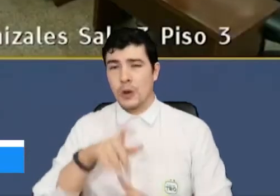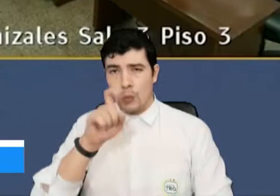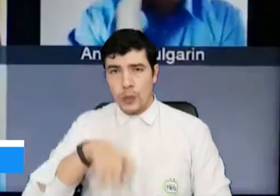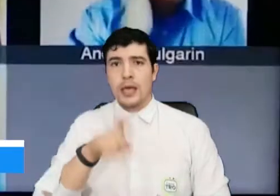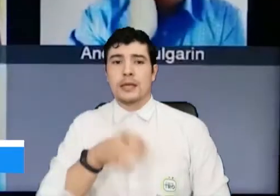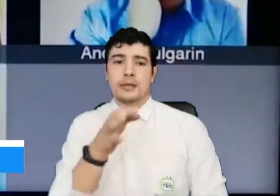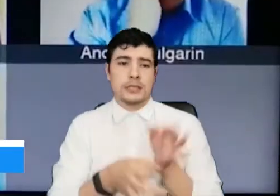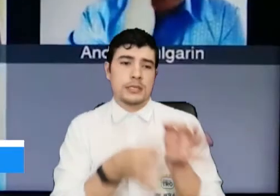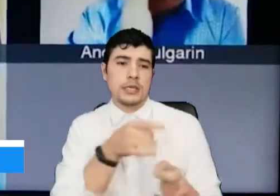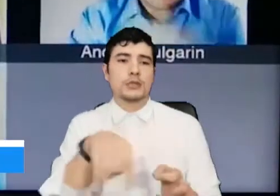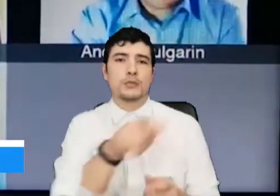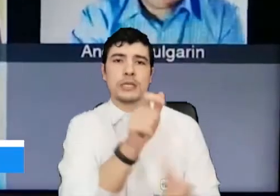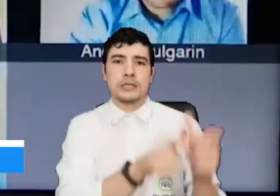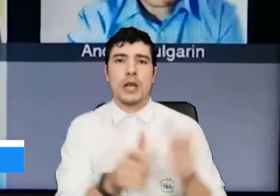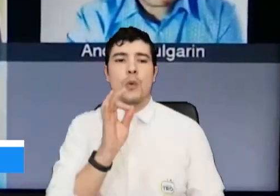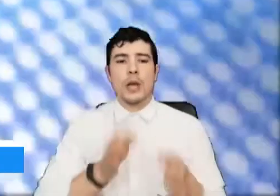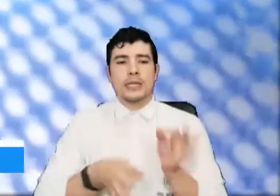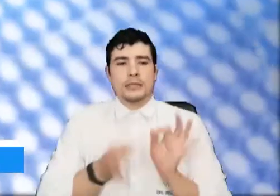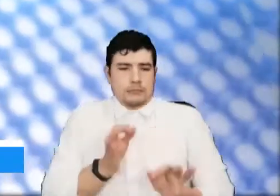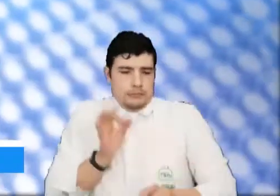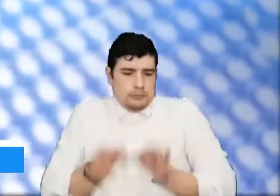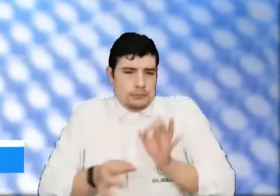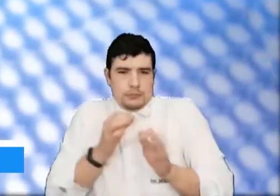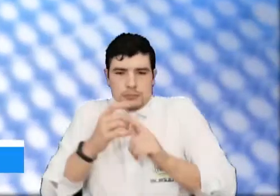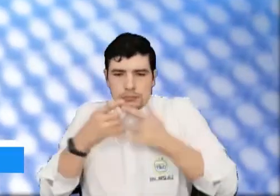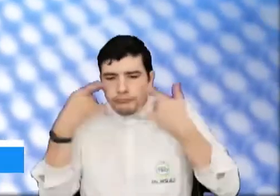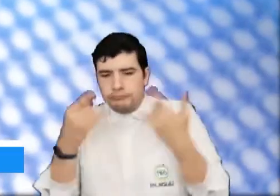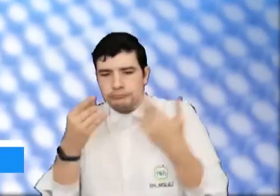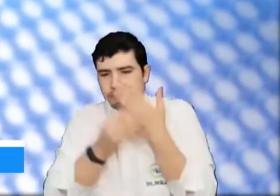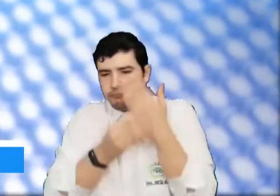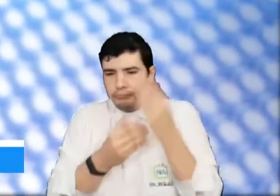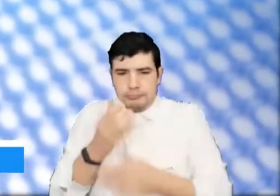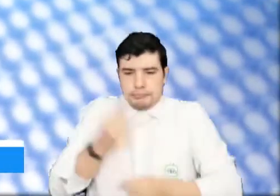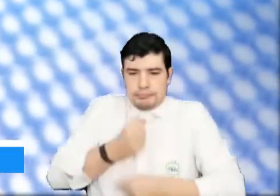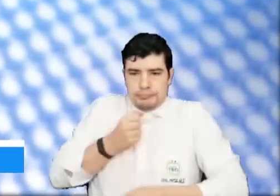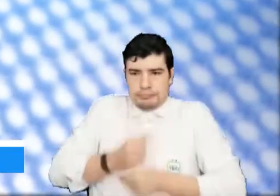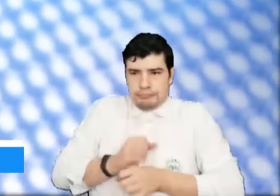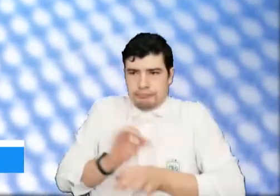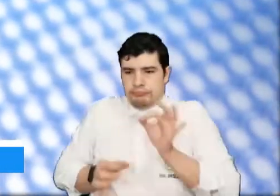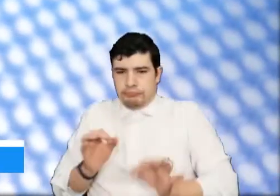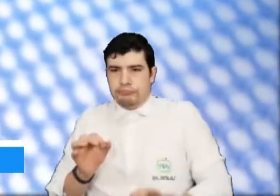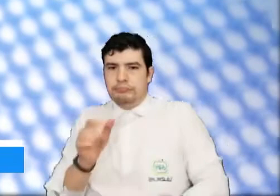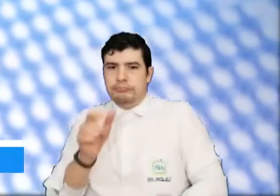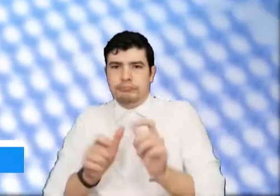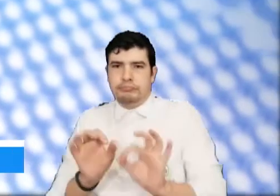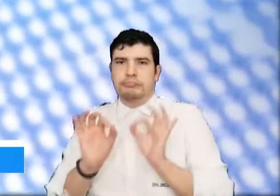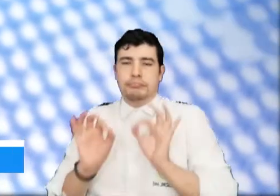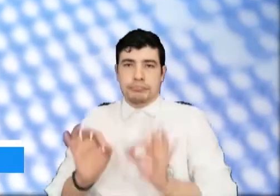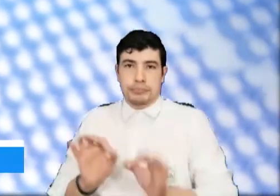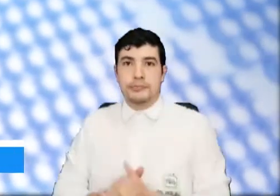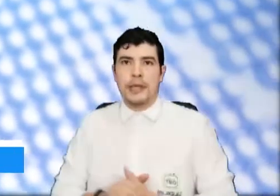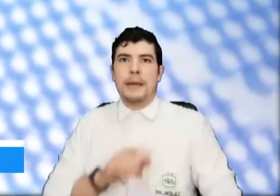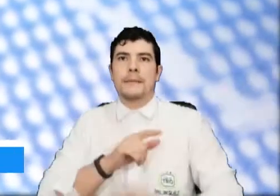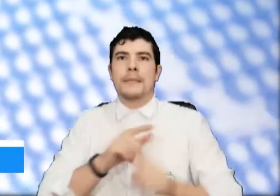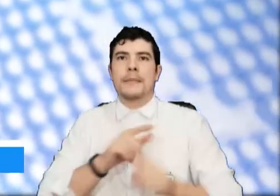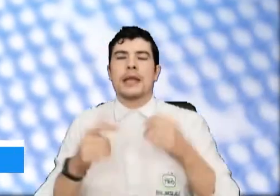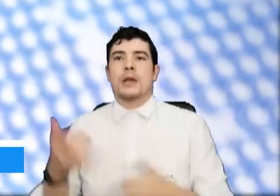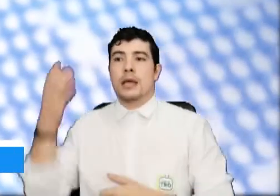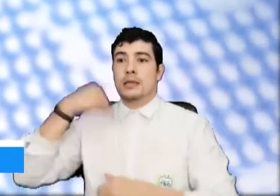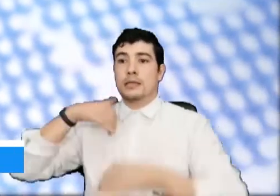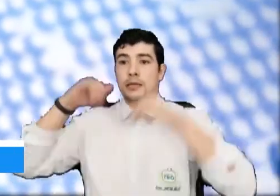les urge empezar a trabajar. Desde que se ha venido presentando el confinamiento a través del COVID-19, nosotros los